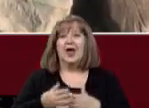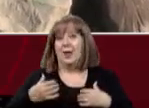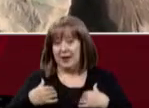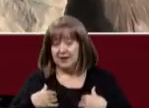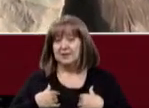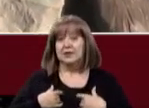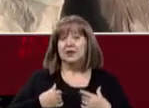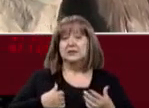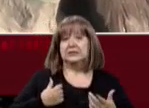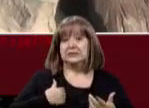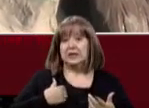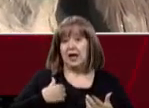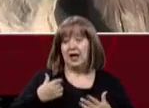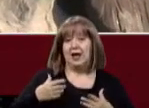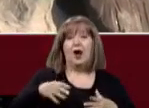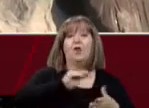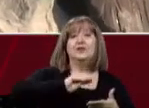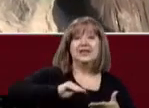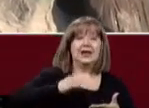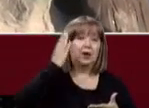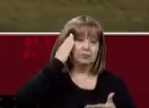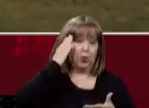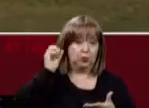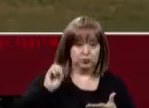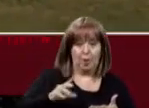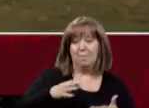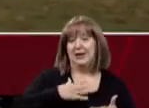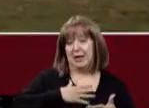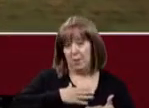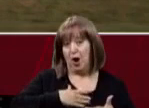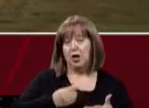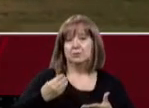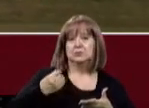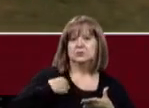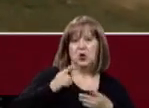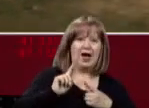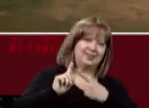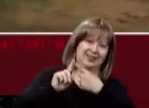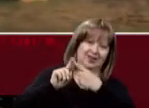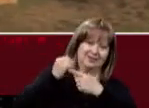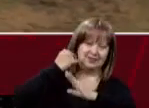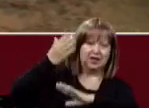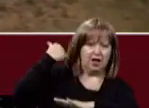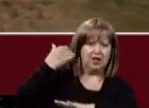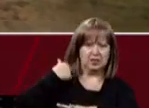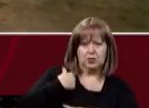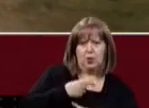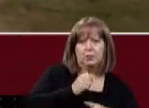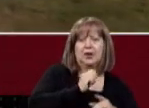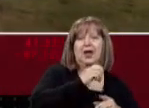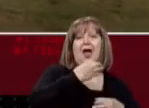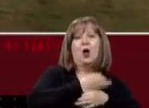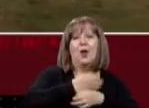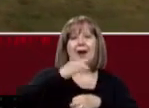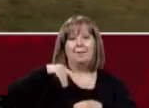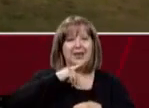Me llamó Patrimonio, que ya he trabajado con ellos hace un tiempo. He restaurado un par de obras, lo que es la Escuela